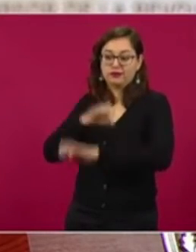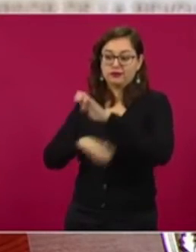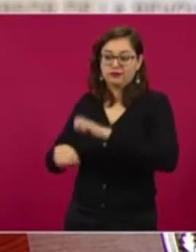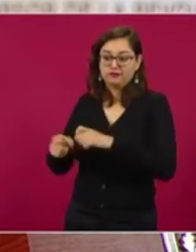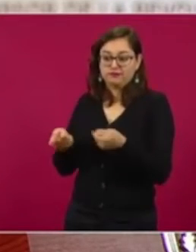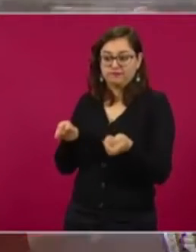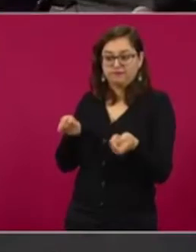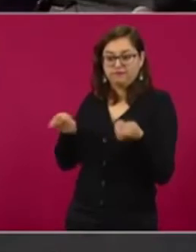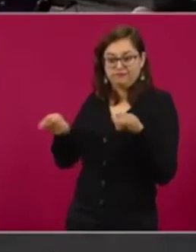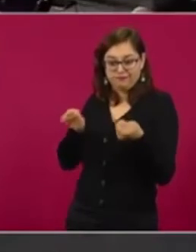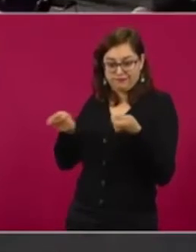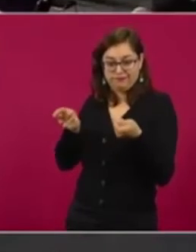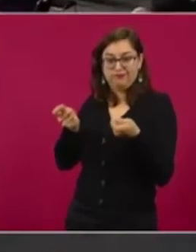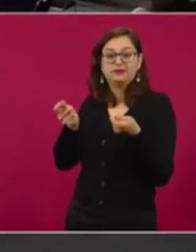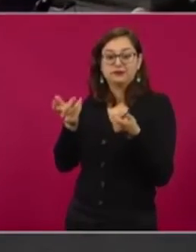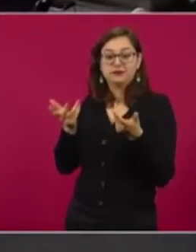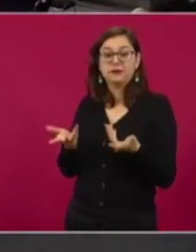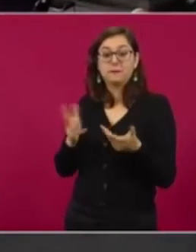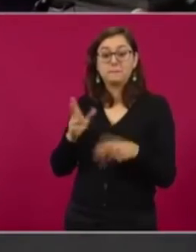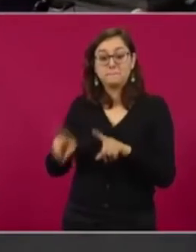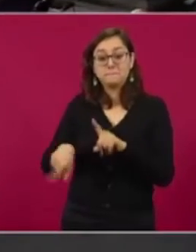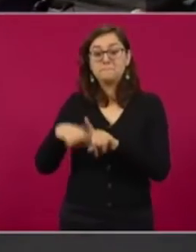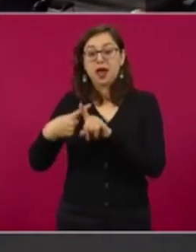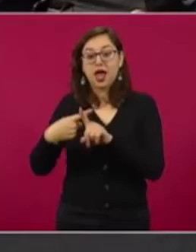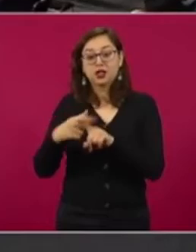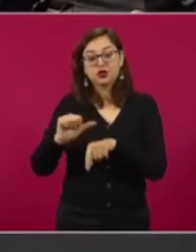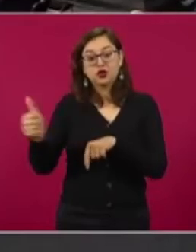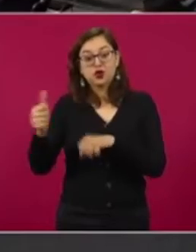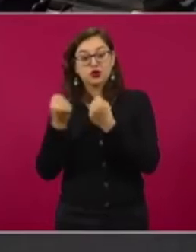más una sociedad que tienen con Delta.